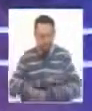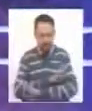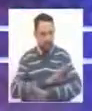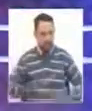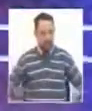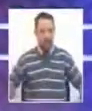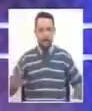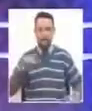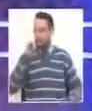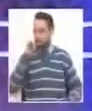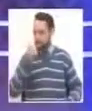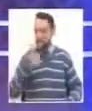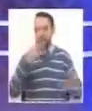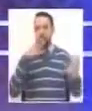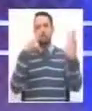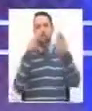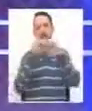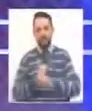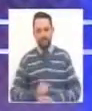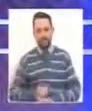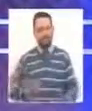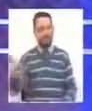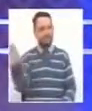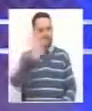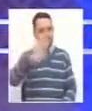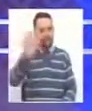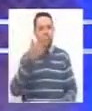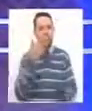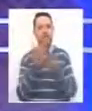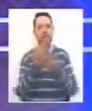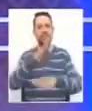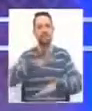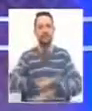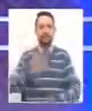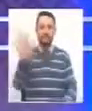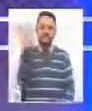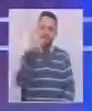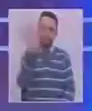al final de Sin Estrés. Nos vemos mañana con más información. Una feliz tarde para todos. Chao.